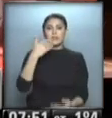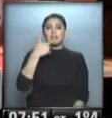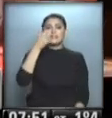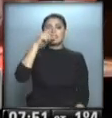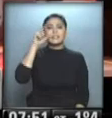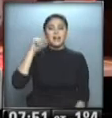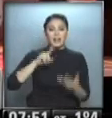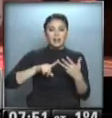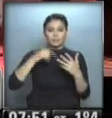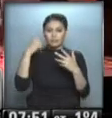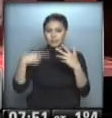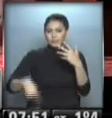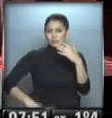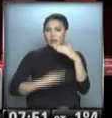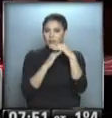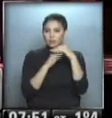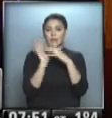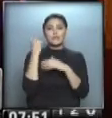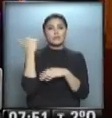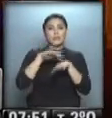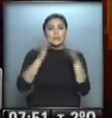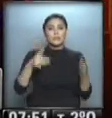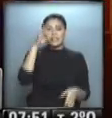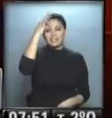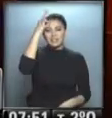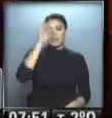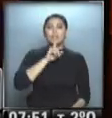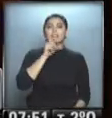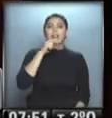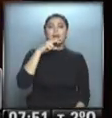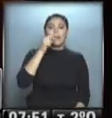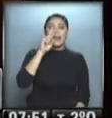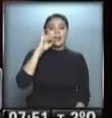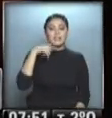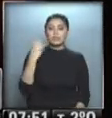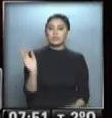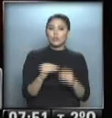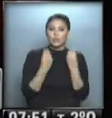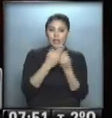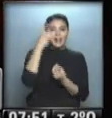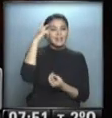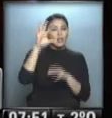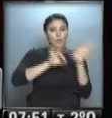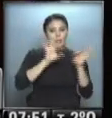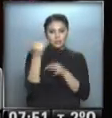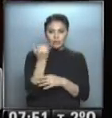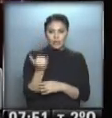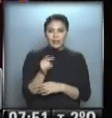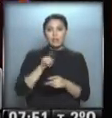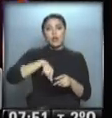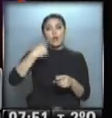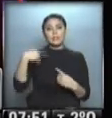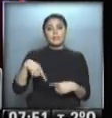Sales, Fernando Dente y Flor Otero, que estuvieron en el Teatro Tabarís y que tienen 10 nominaciones. También tenemos que hablar de